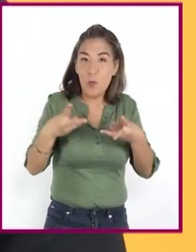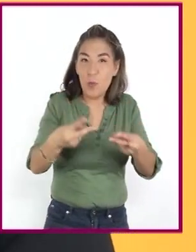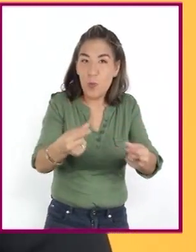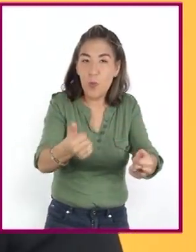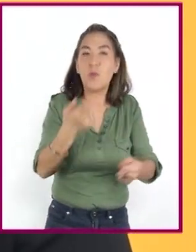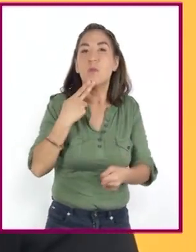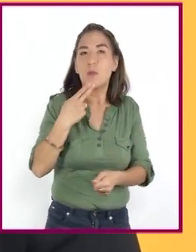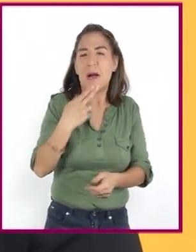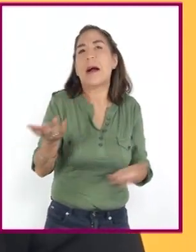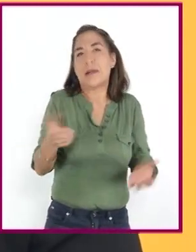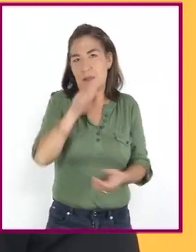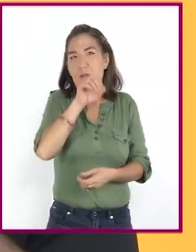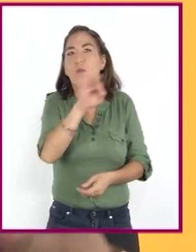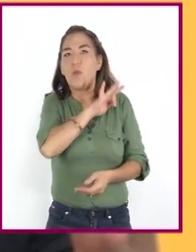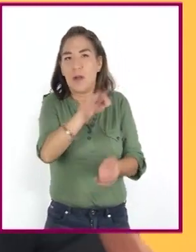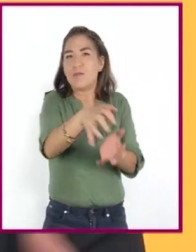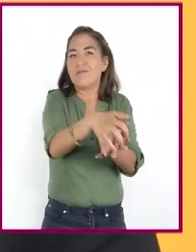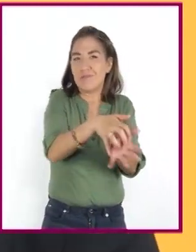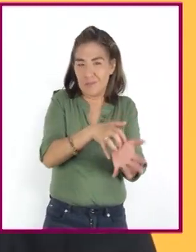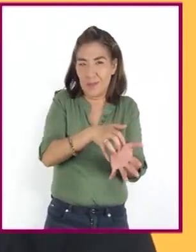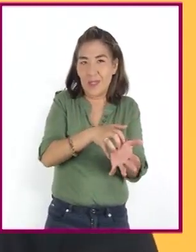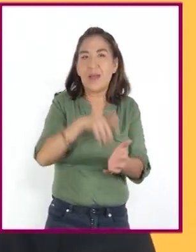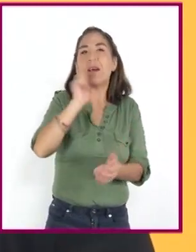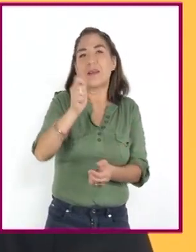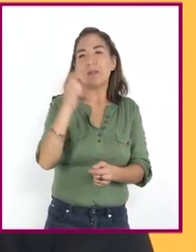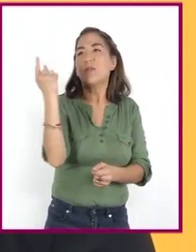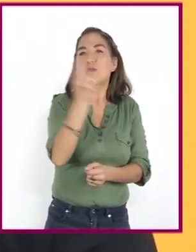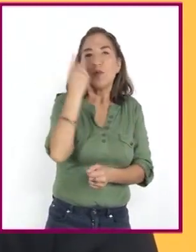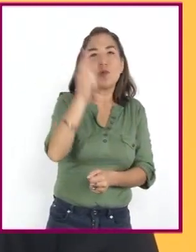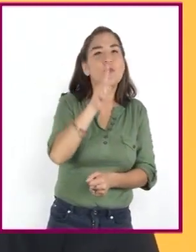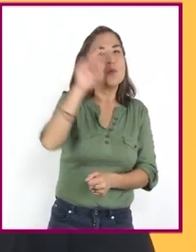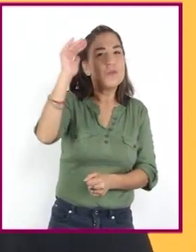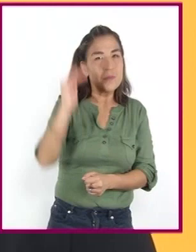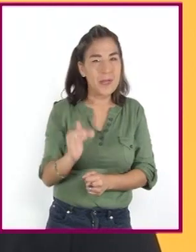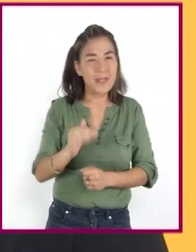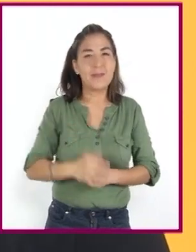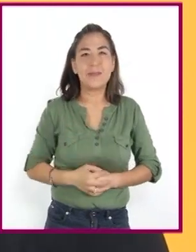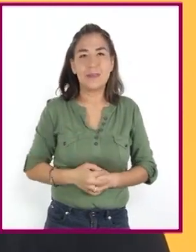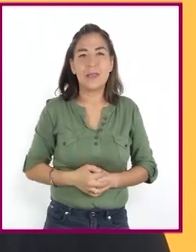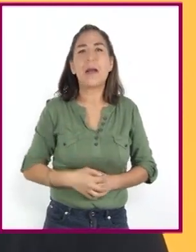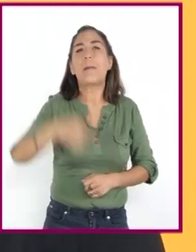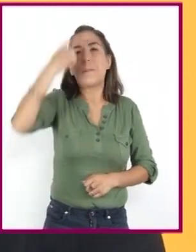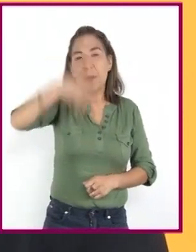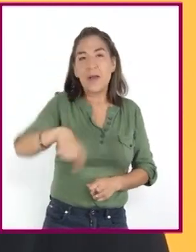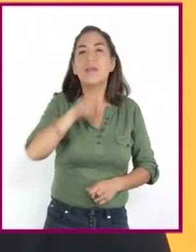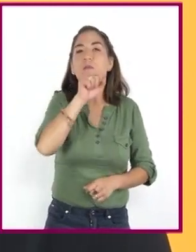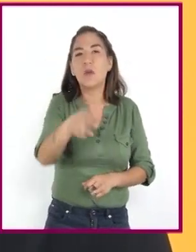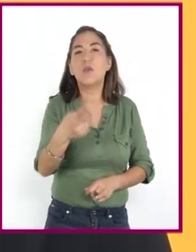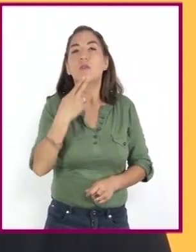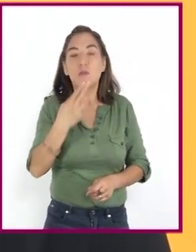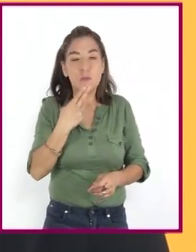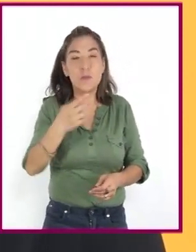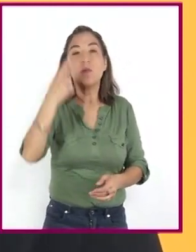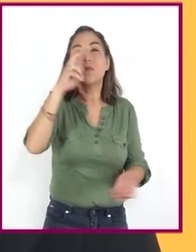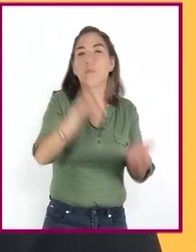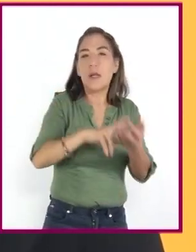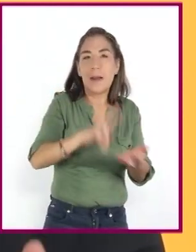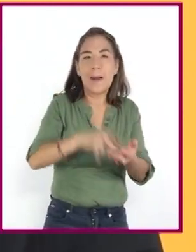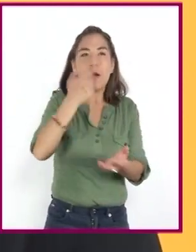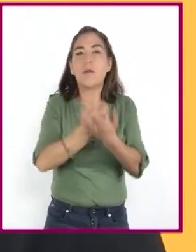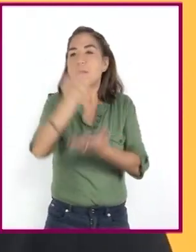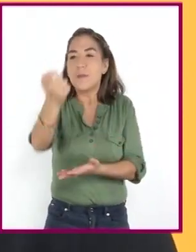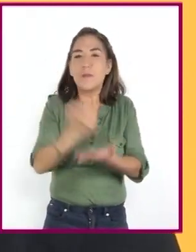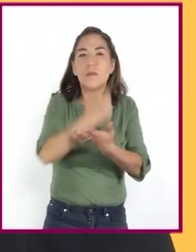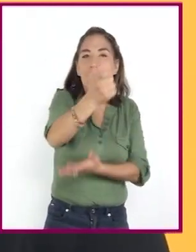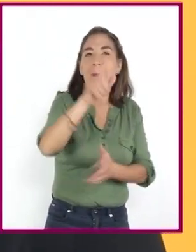si se puede ahorrar y reducir el consumo. También nos sirve para calcular los costos mensuales en el hogar,